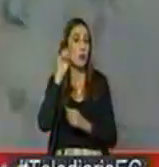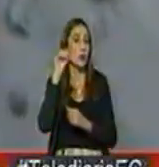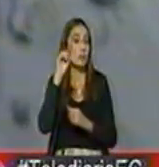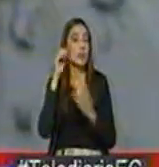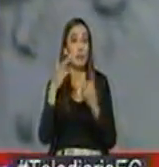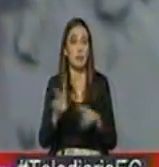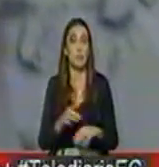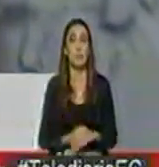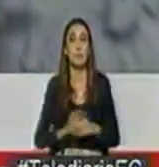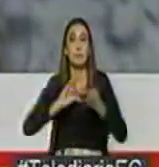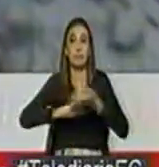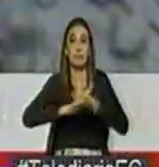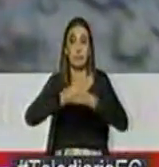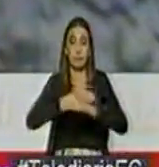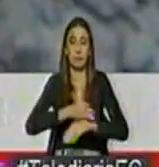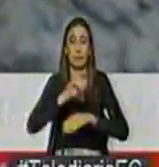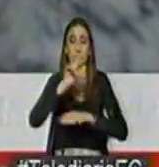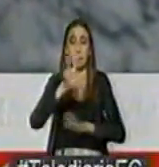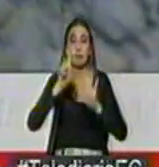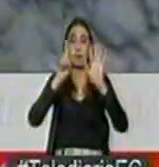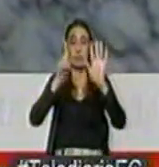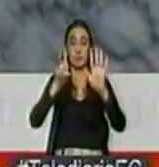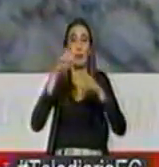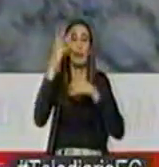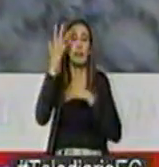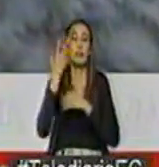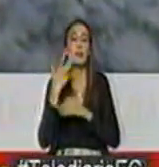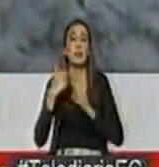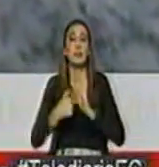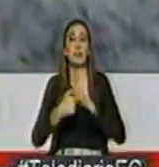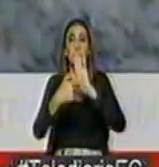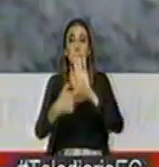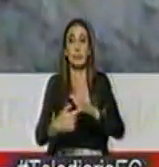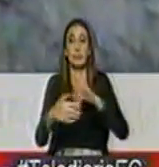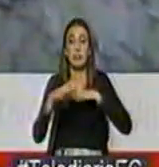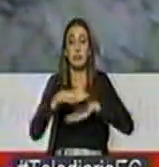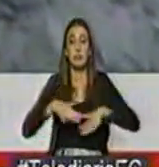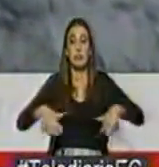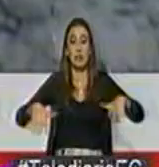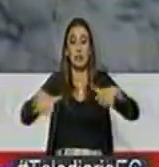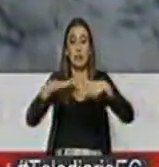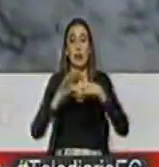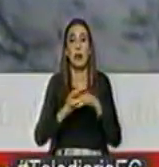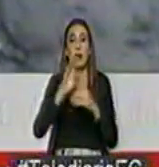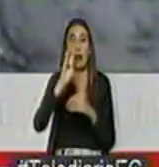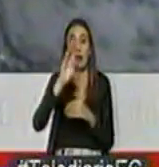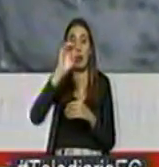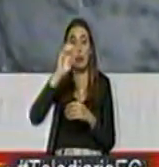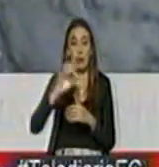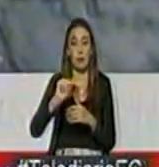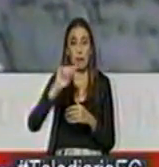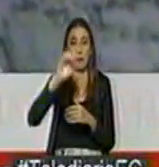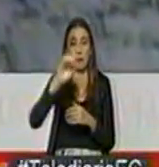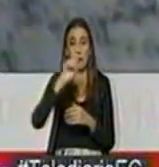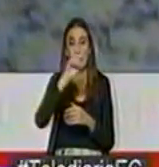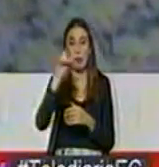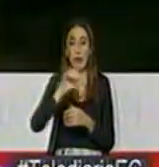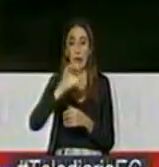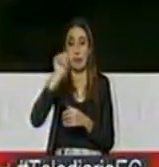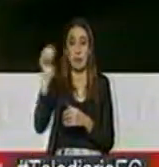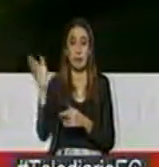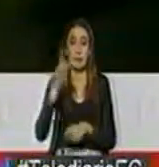luego de 36 días de la declaratoria de emergencia en la vía papallacta baeza cosanga y en europa